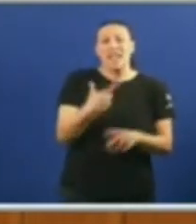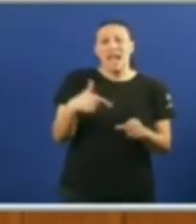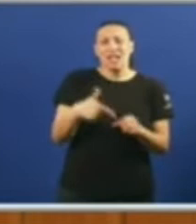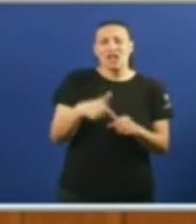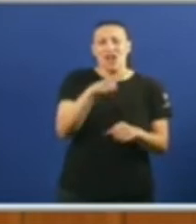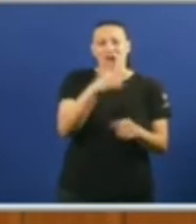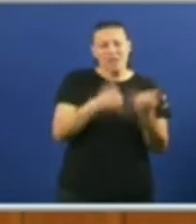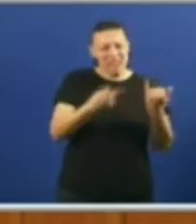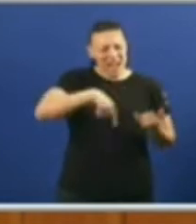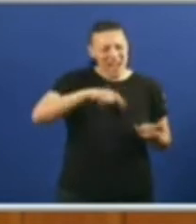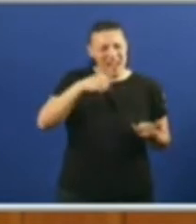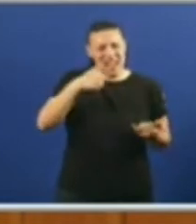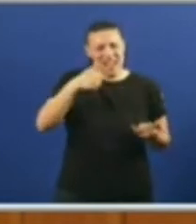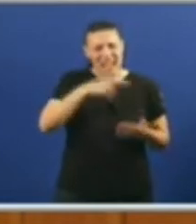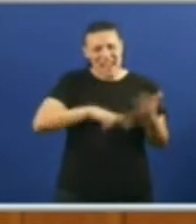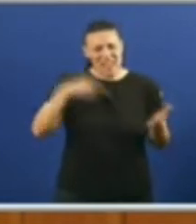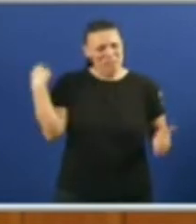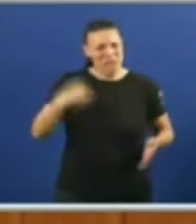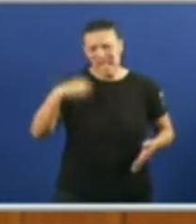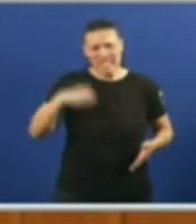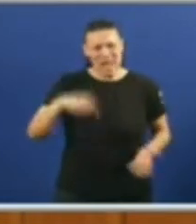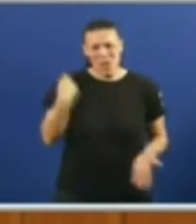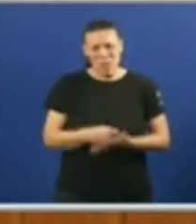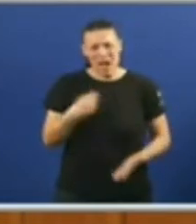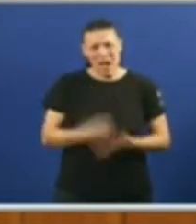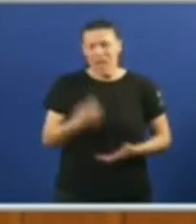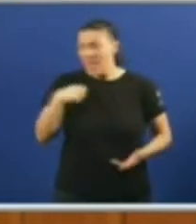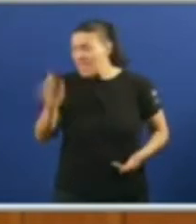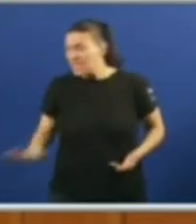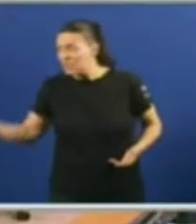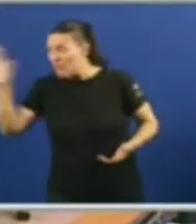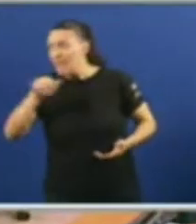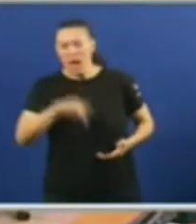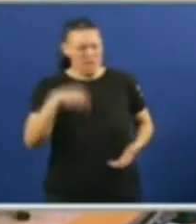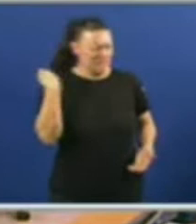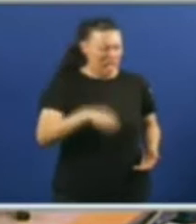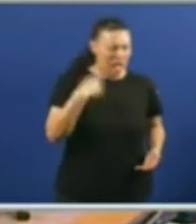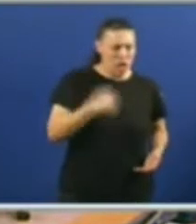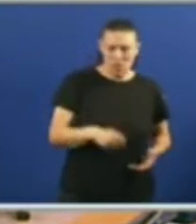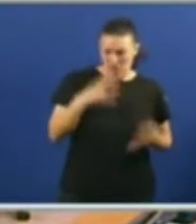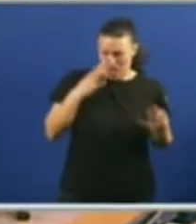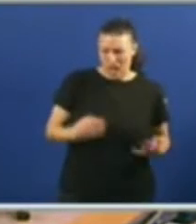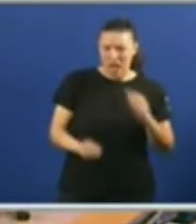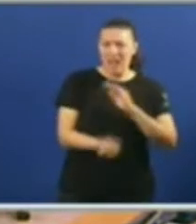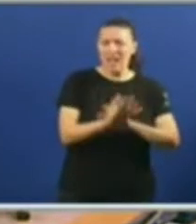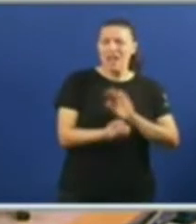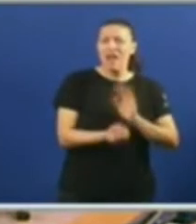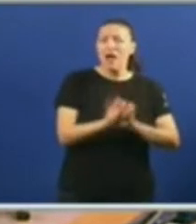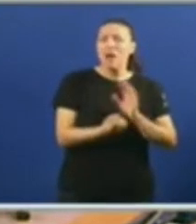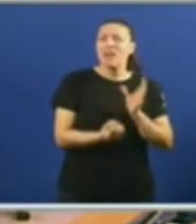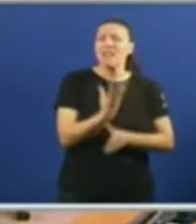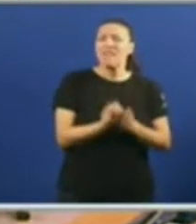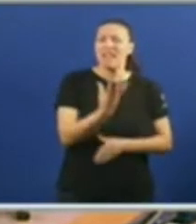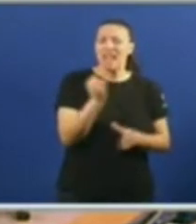o gasóleo e a gasolina máis caro de todo o Estado español. Sabemos cal é a orde de prioridades que ten